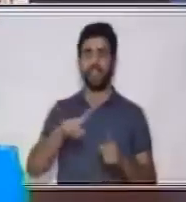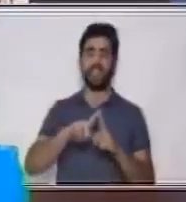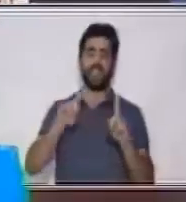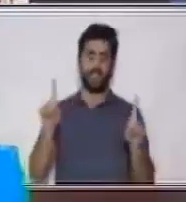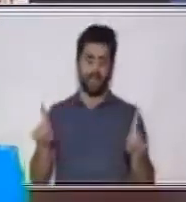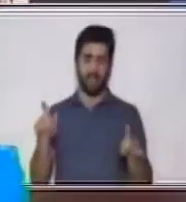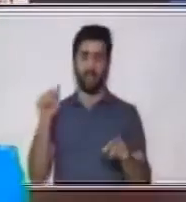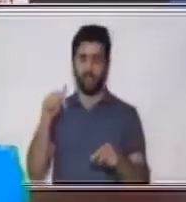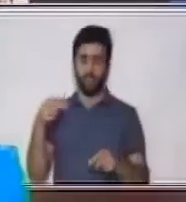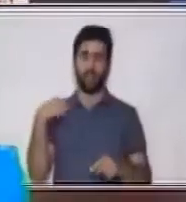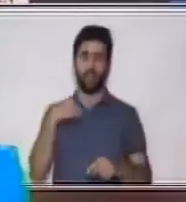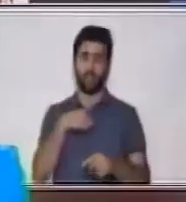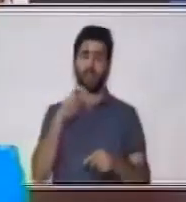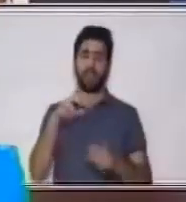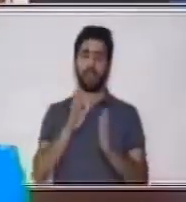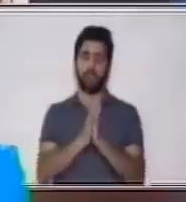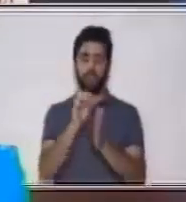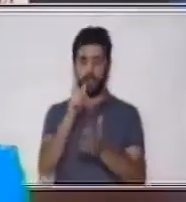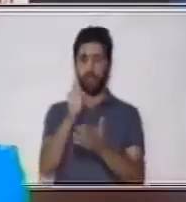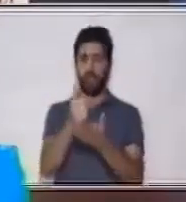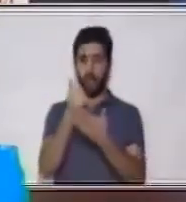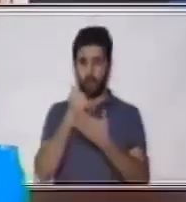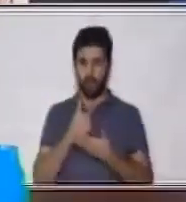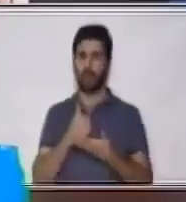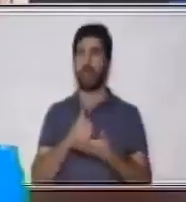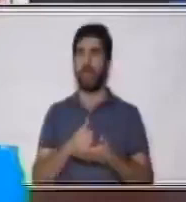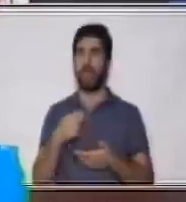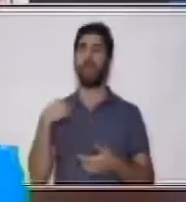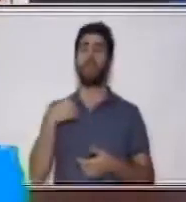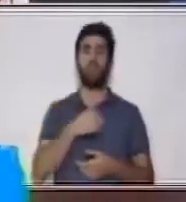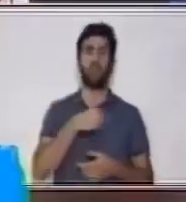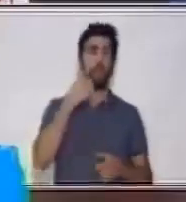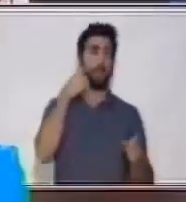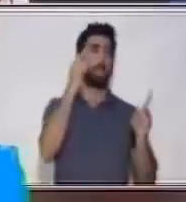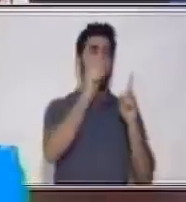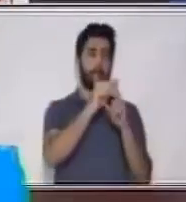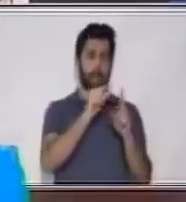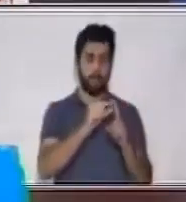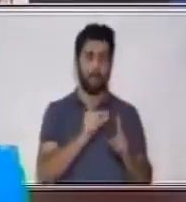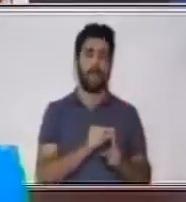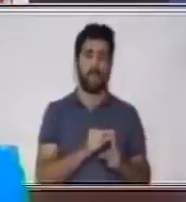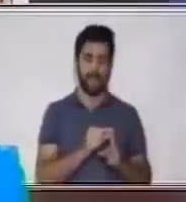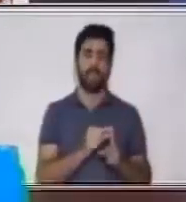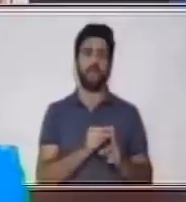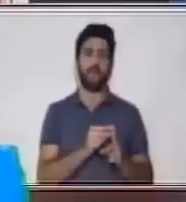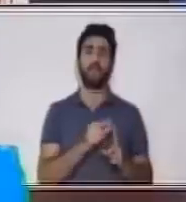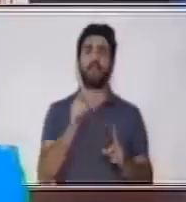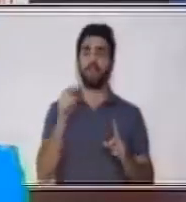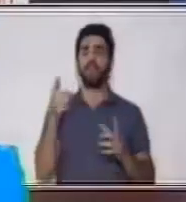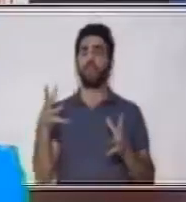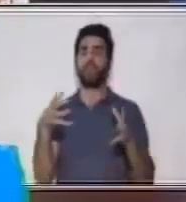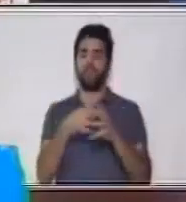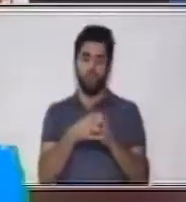que me ayudes. Hemos visto palabras y hemos buscado los campos semánticos de esas